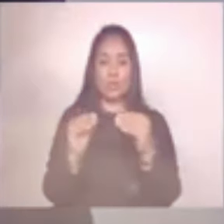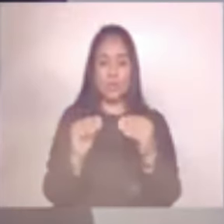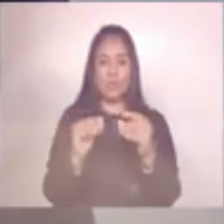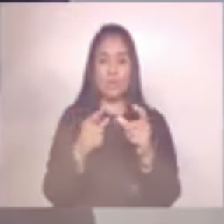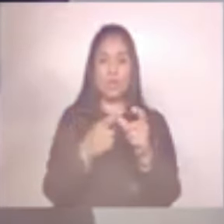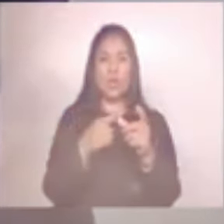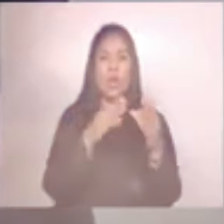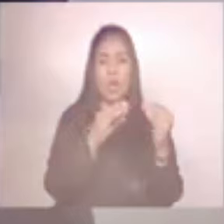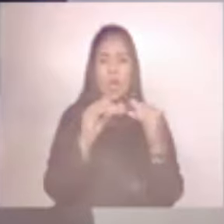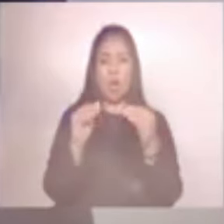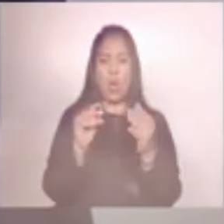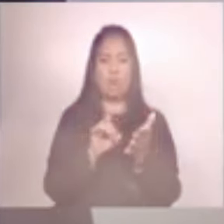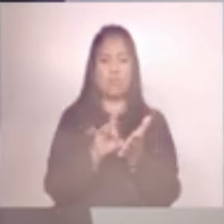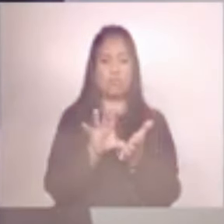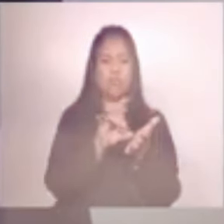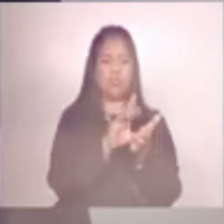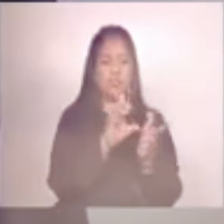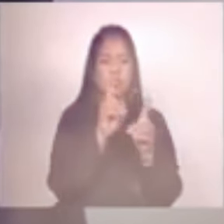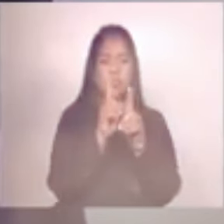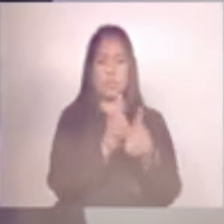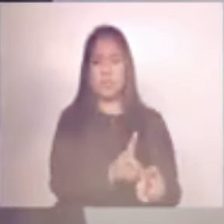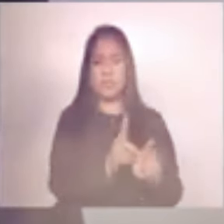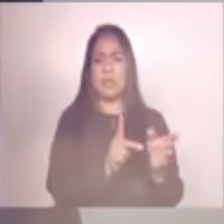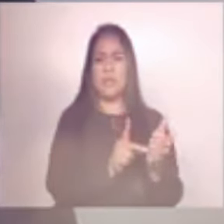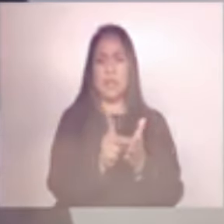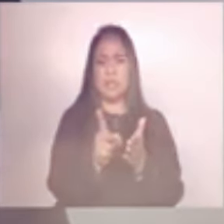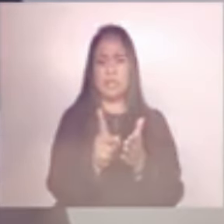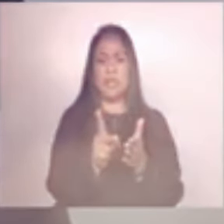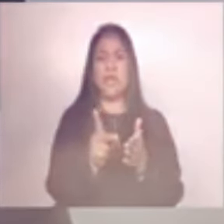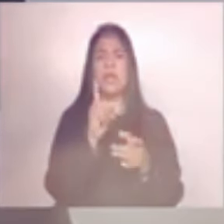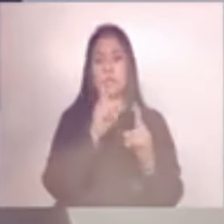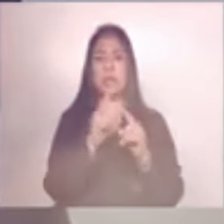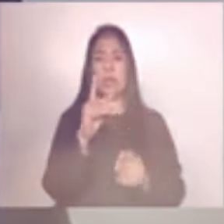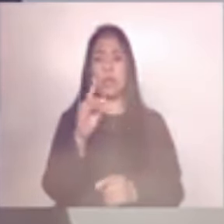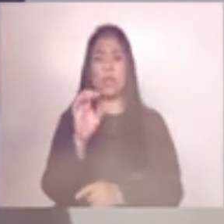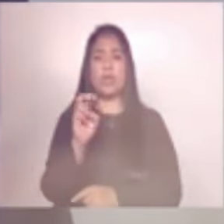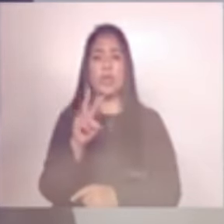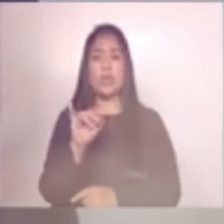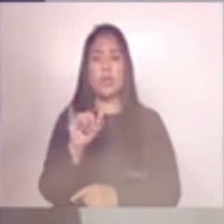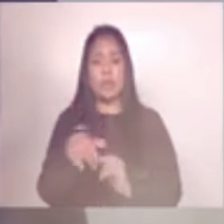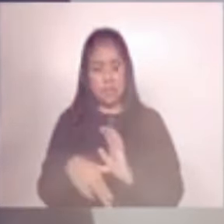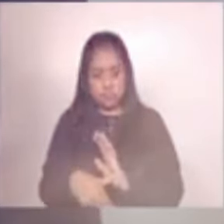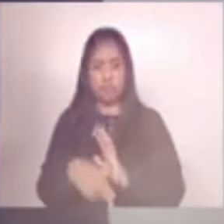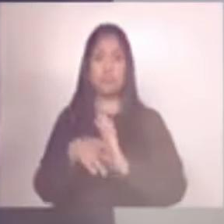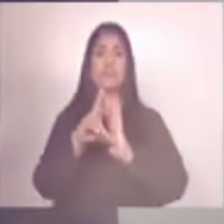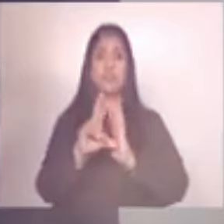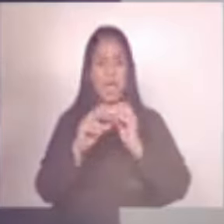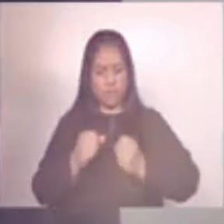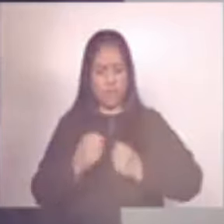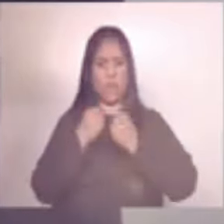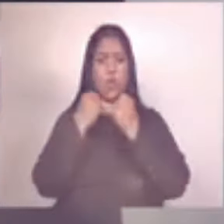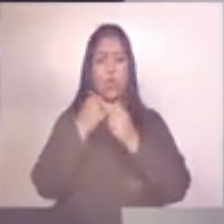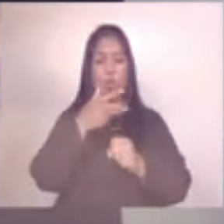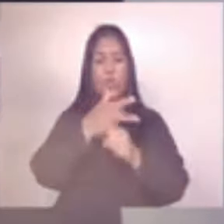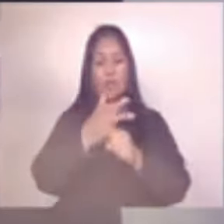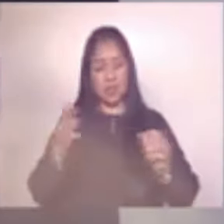combate eficaz contra la discriminación y la violencia, con una DEMI restituida y fortificada, Guatemala